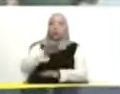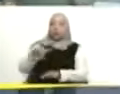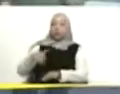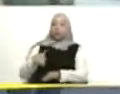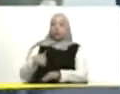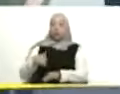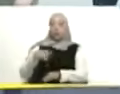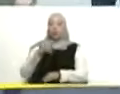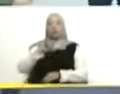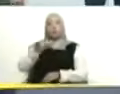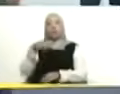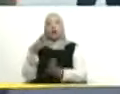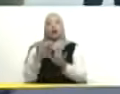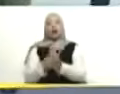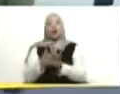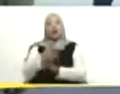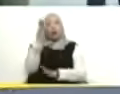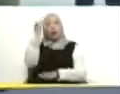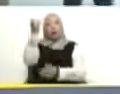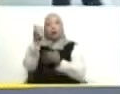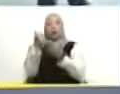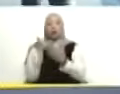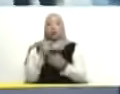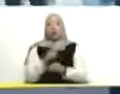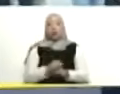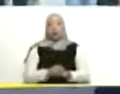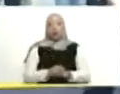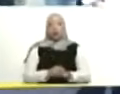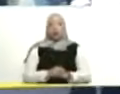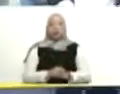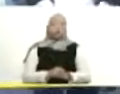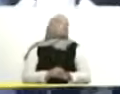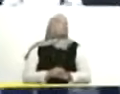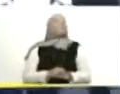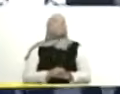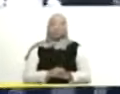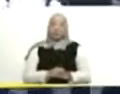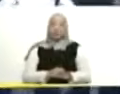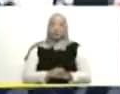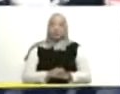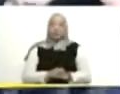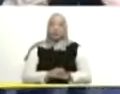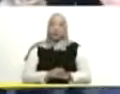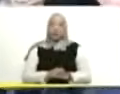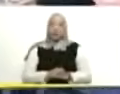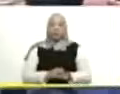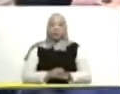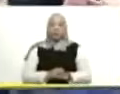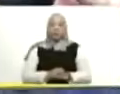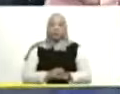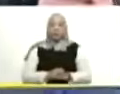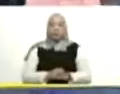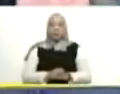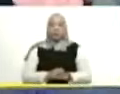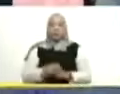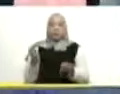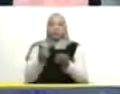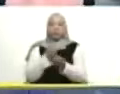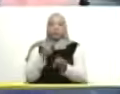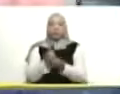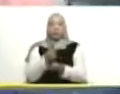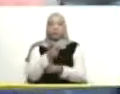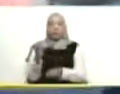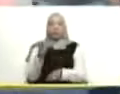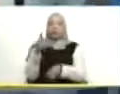José Félix. Dios me la bendiga, pues. Para seguir, seguimos avanzando. Aquí tenemos la industria del plástico. Correcto. La industria de la